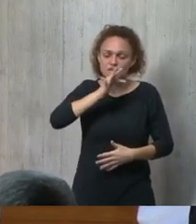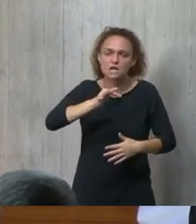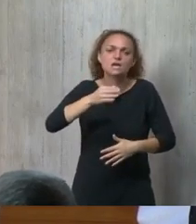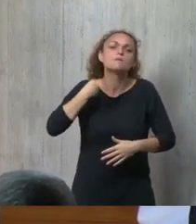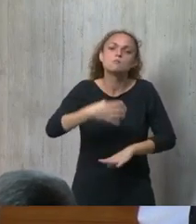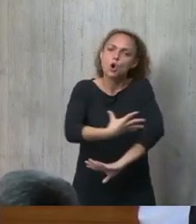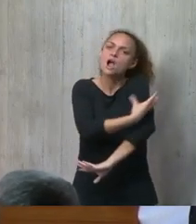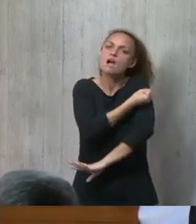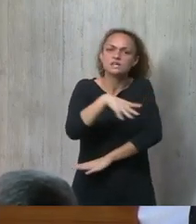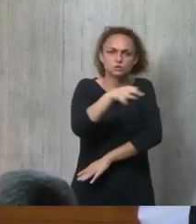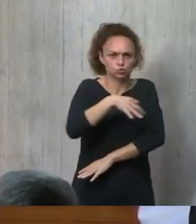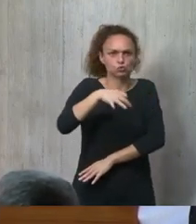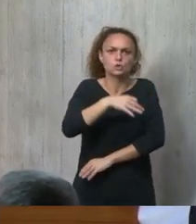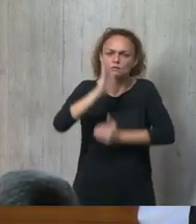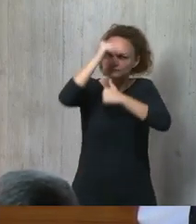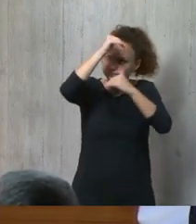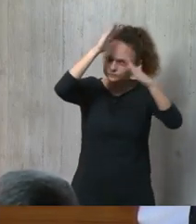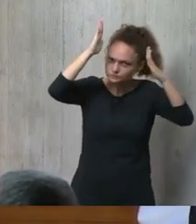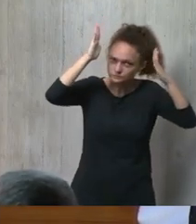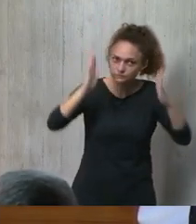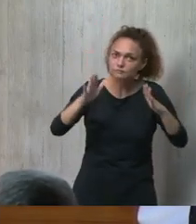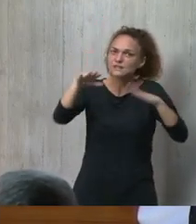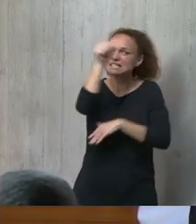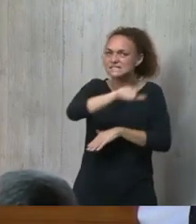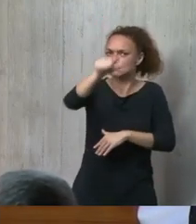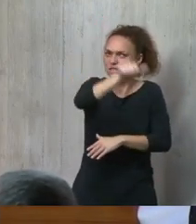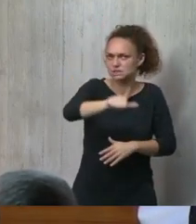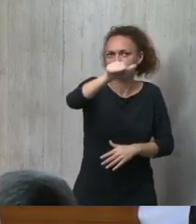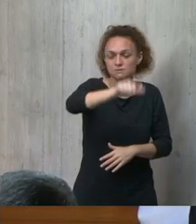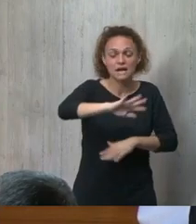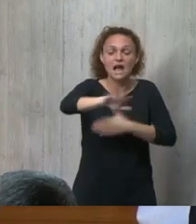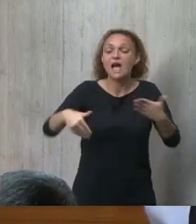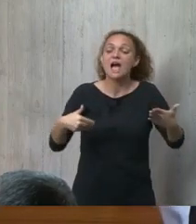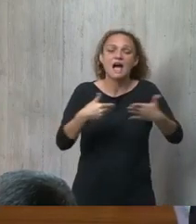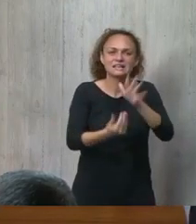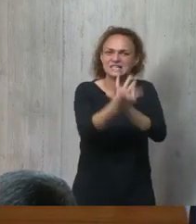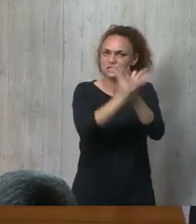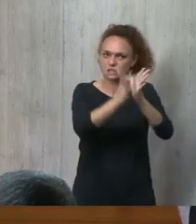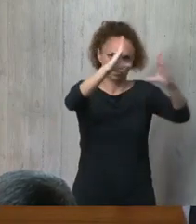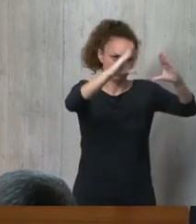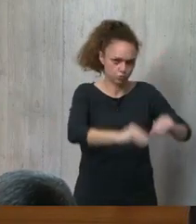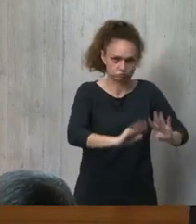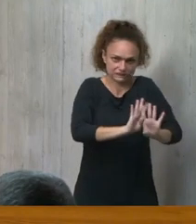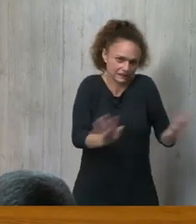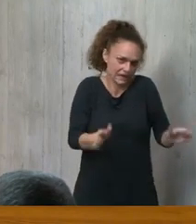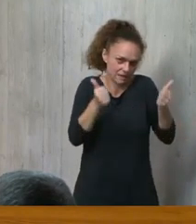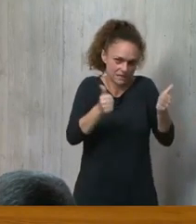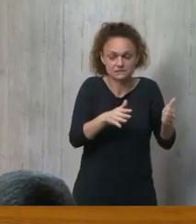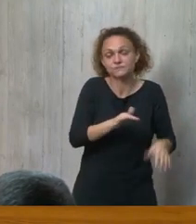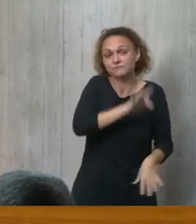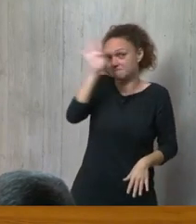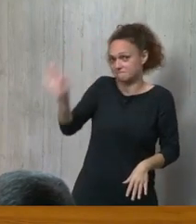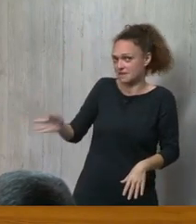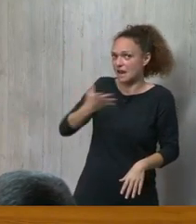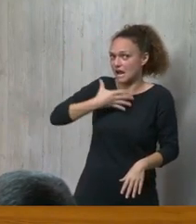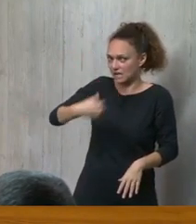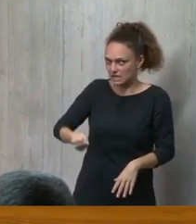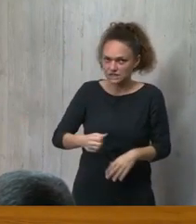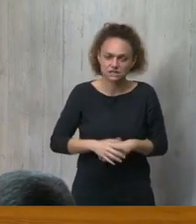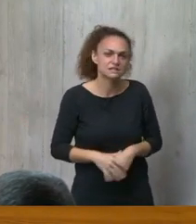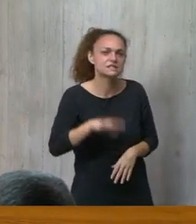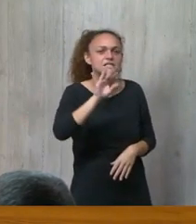próximas semanas hasta que se pueda dar por extinguido el incendio. Nada más, alcalde. Sí, buenos días. Darle